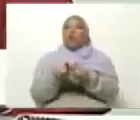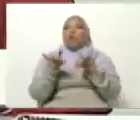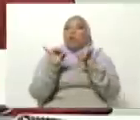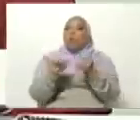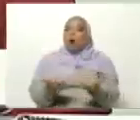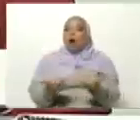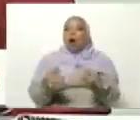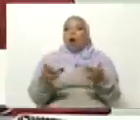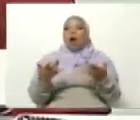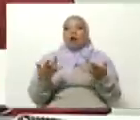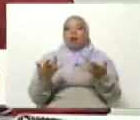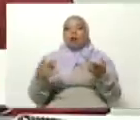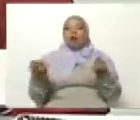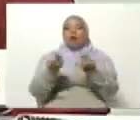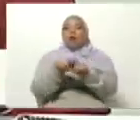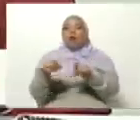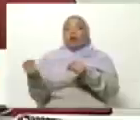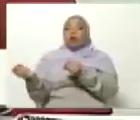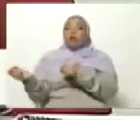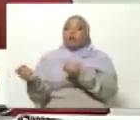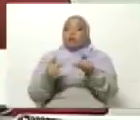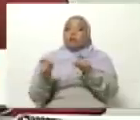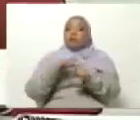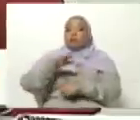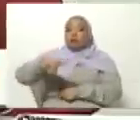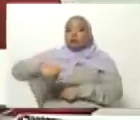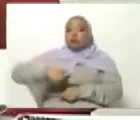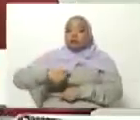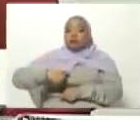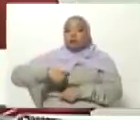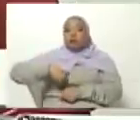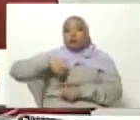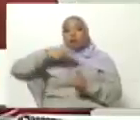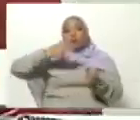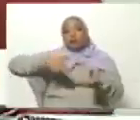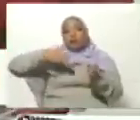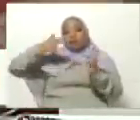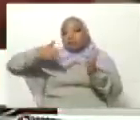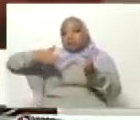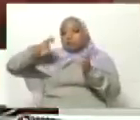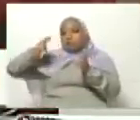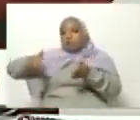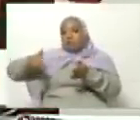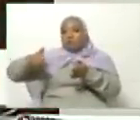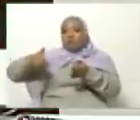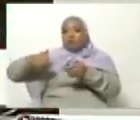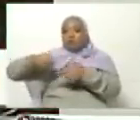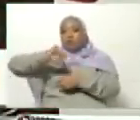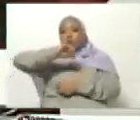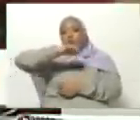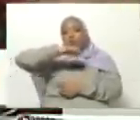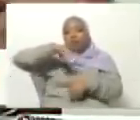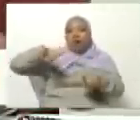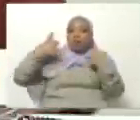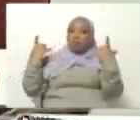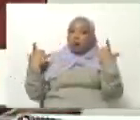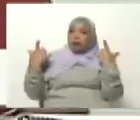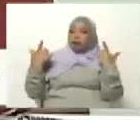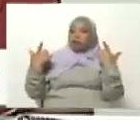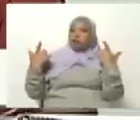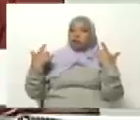los que intentaron invadir nuestro país con unos mercenarios por Macuto. Son ellos los que fueron a dar un golpe de Estado